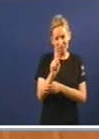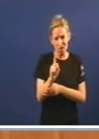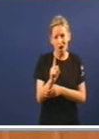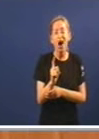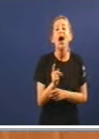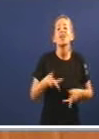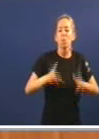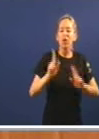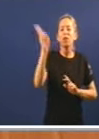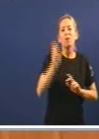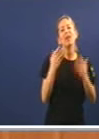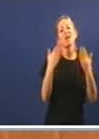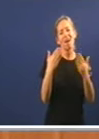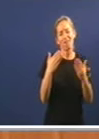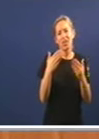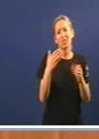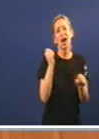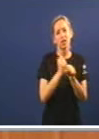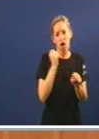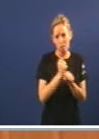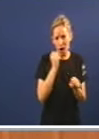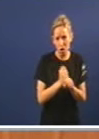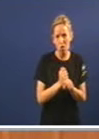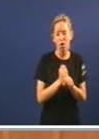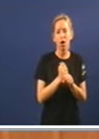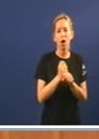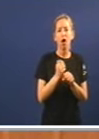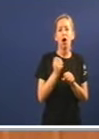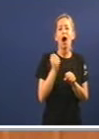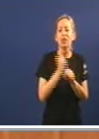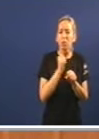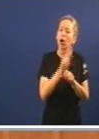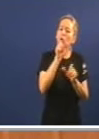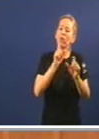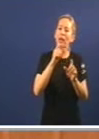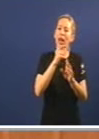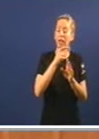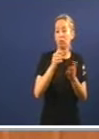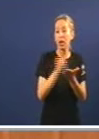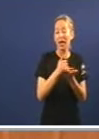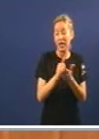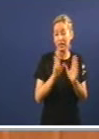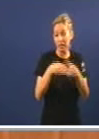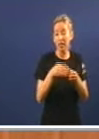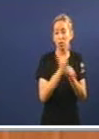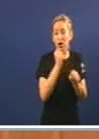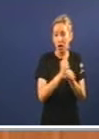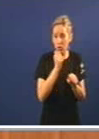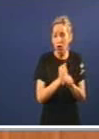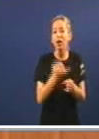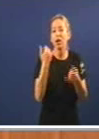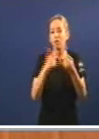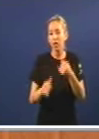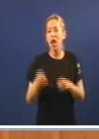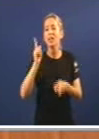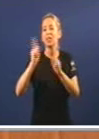Para aqueles que contan a película de que a democracia veu a España por unha concesión divina, a loita dos traballadores e